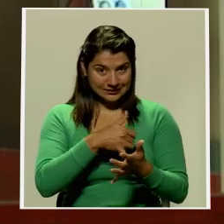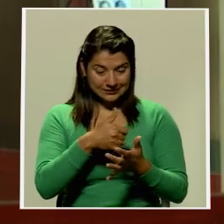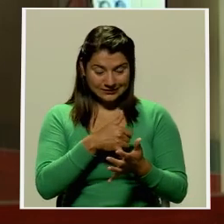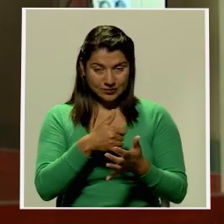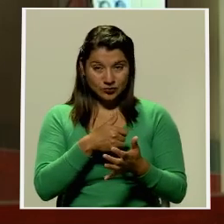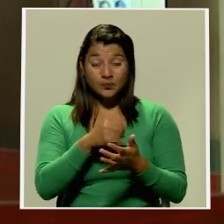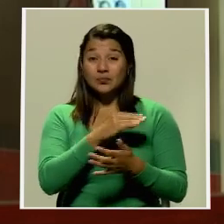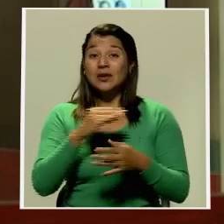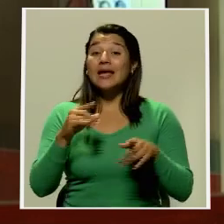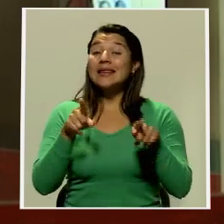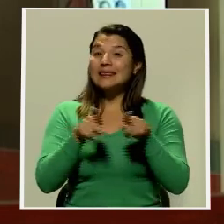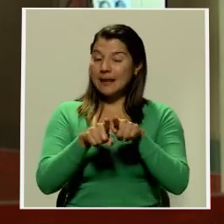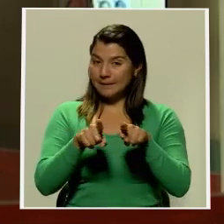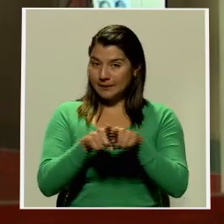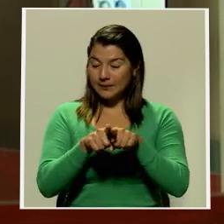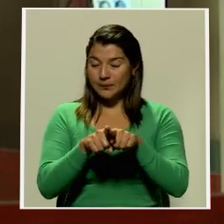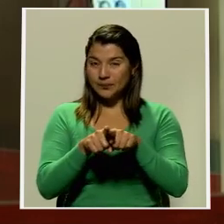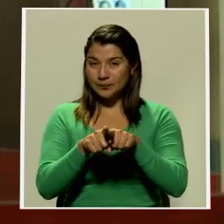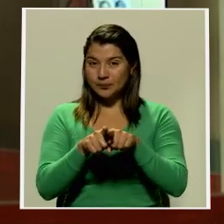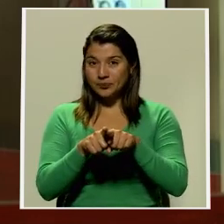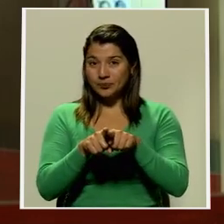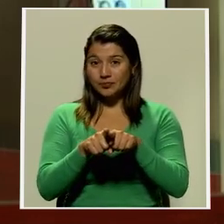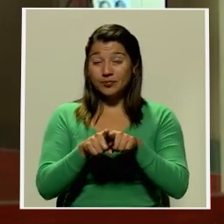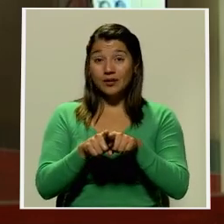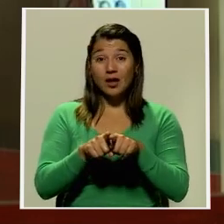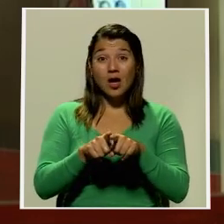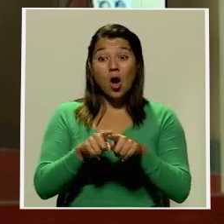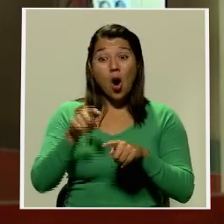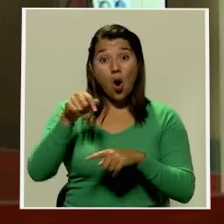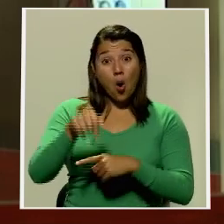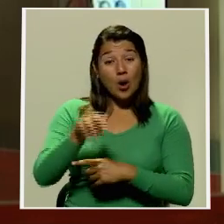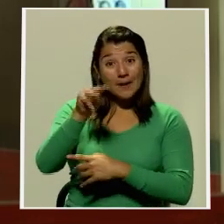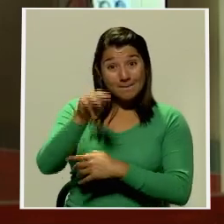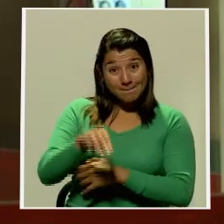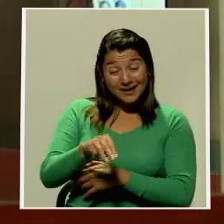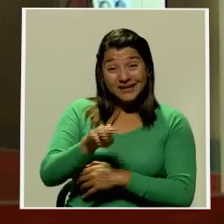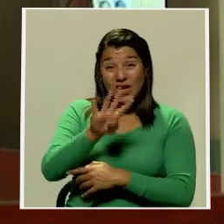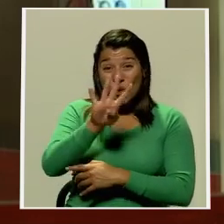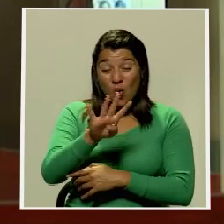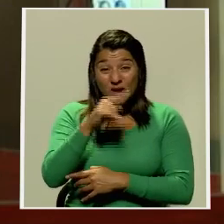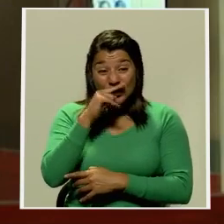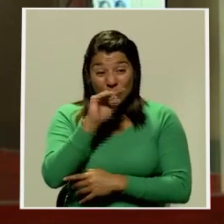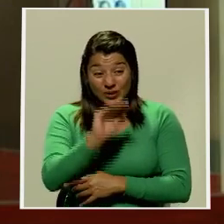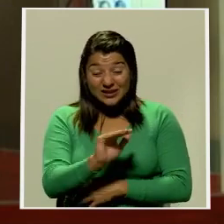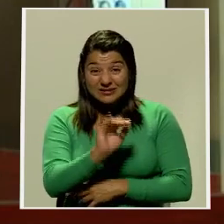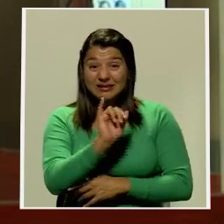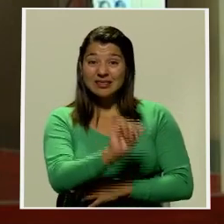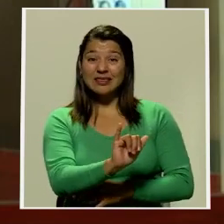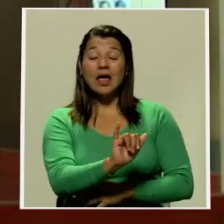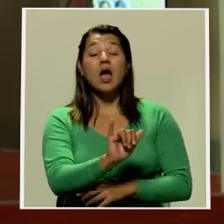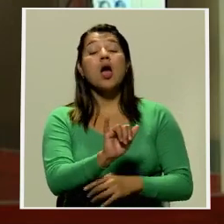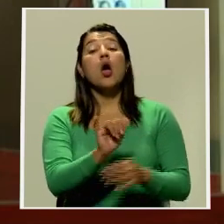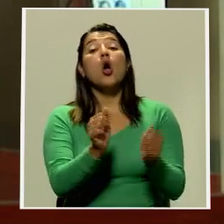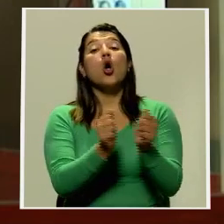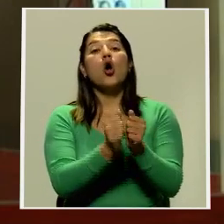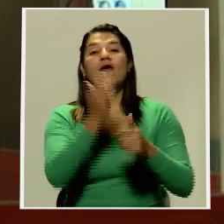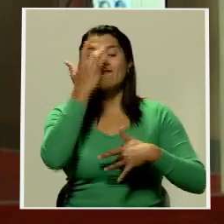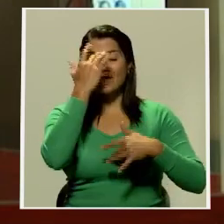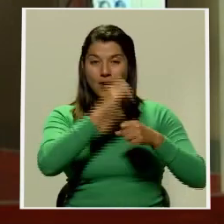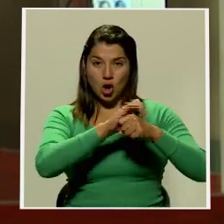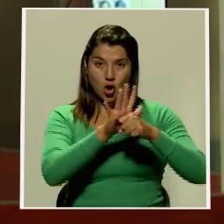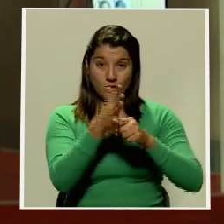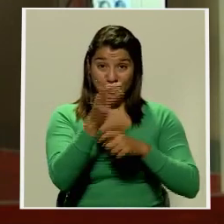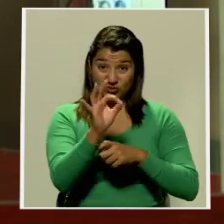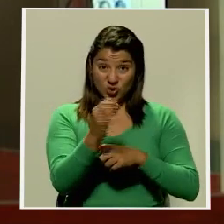intensivos. Además, también a este martes hay 4 menores con COVID-19 hospitalizados y una de